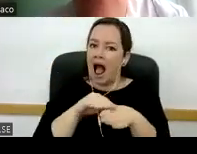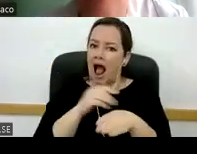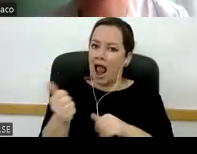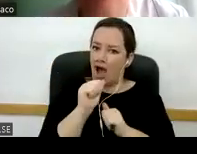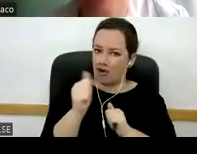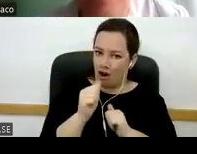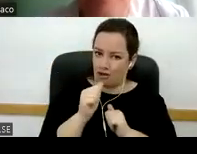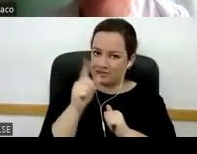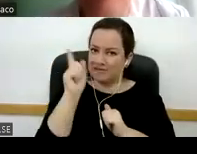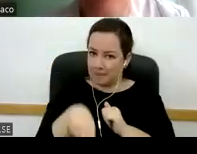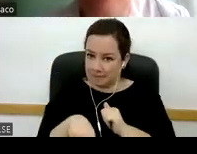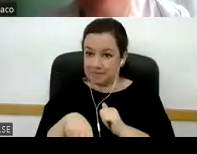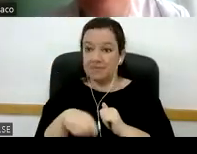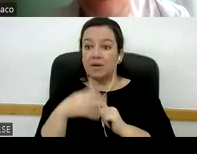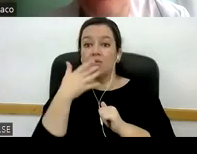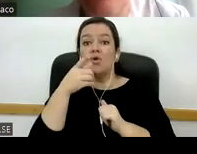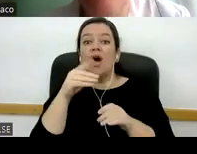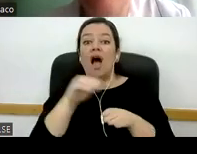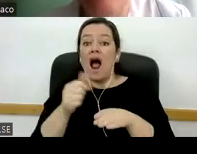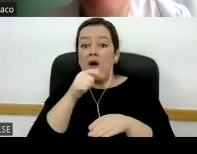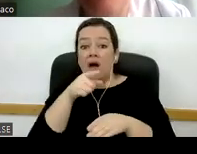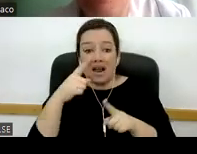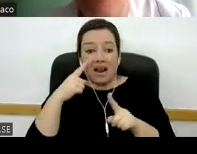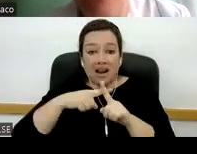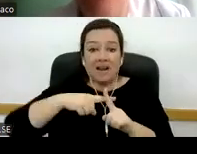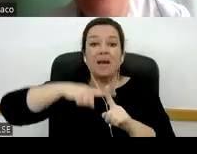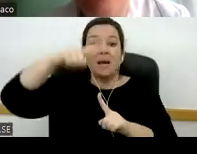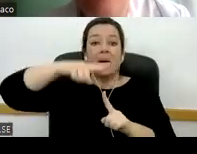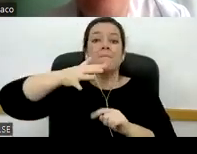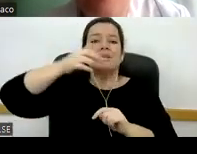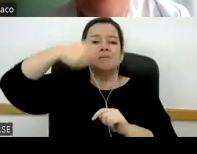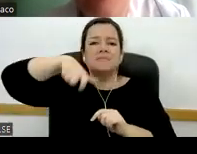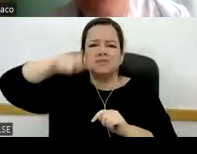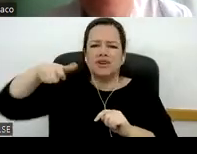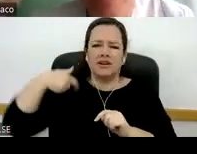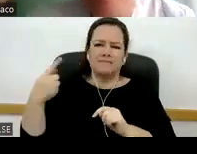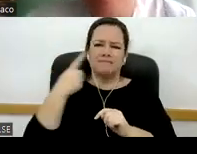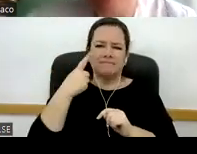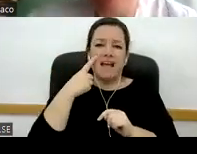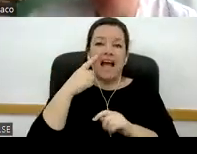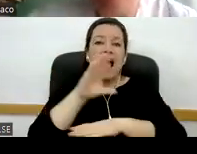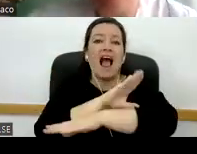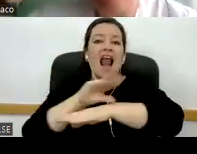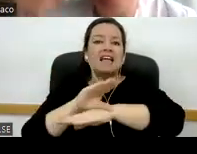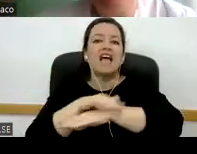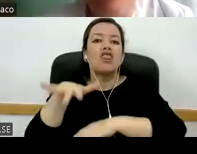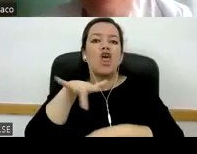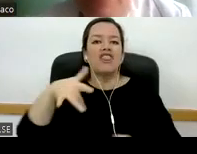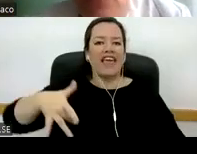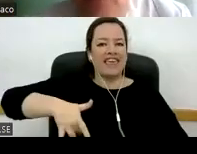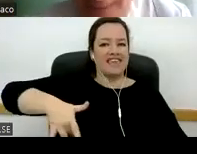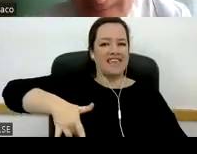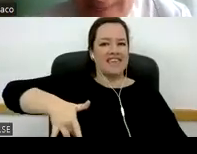casos, aparte del exceso de triglicéridos, el paciente, la persona, suele tener también depósito de grasa en el hígado, que nosotros llamamos